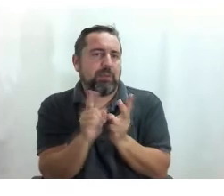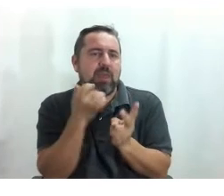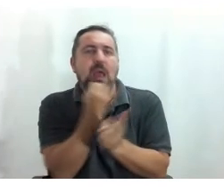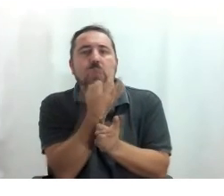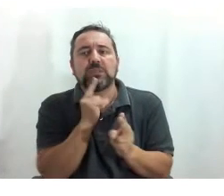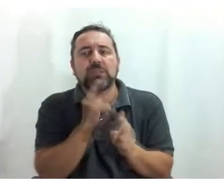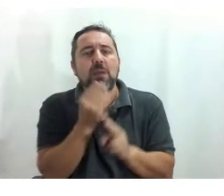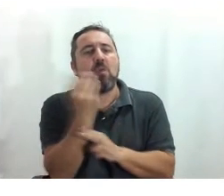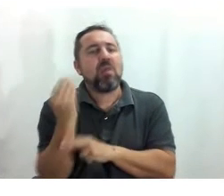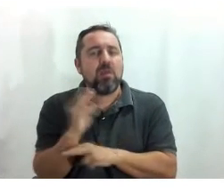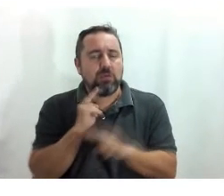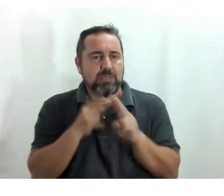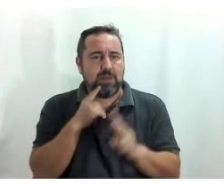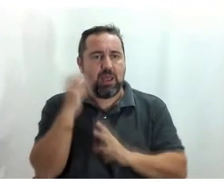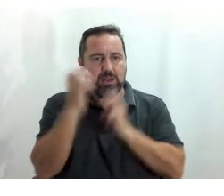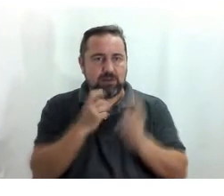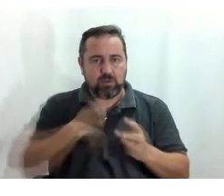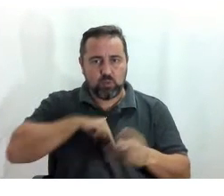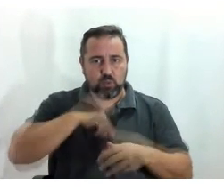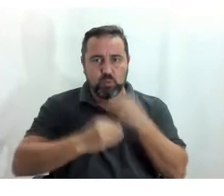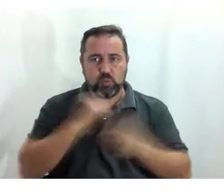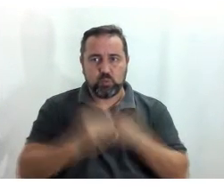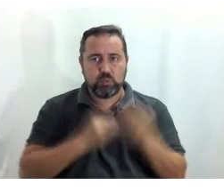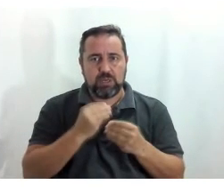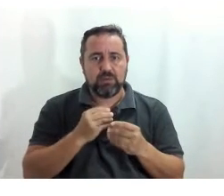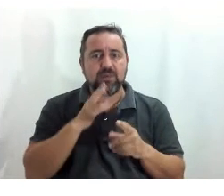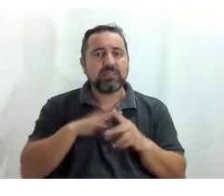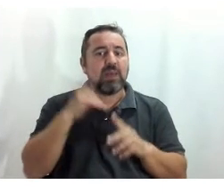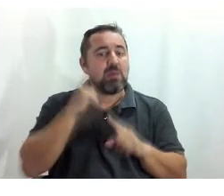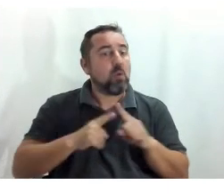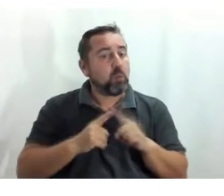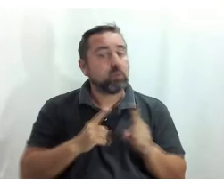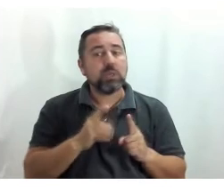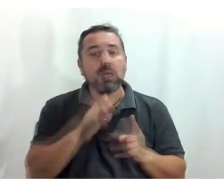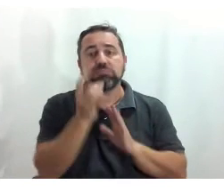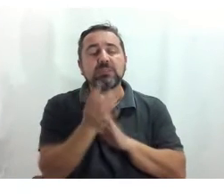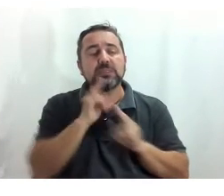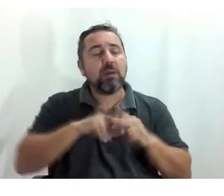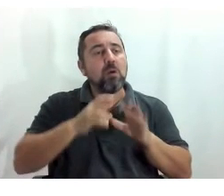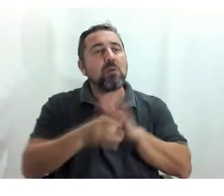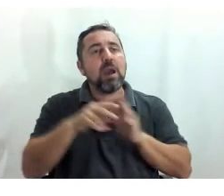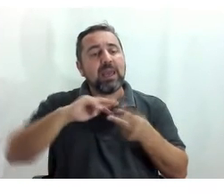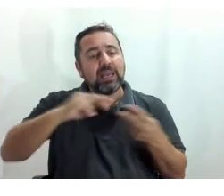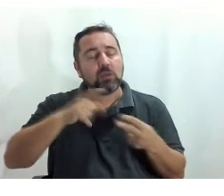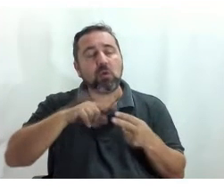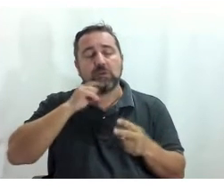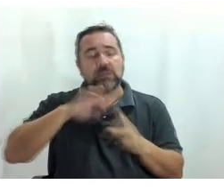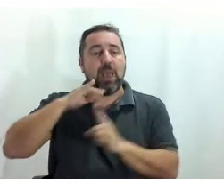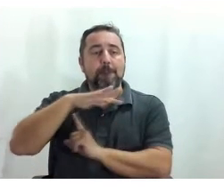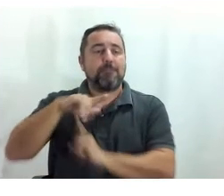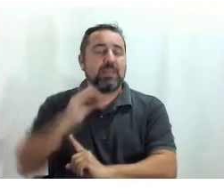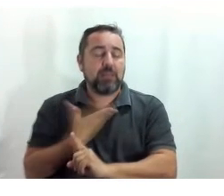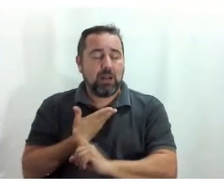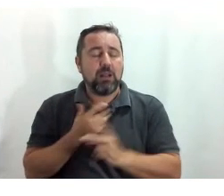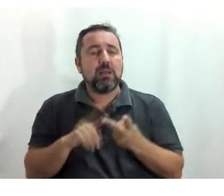los modelos animales que utilizamos en esta investigación en hipoacusia, tanto de origen genético como ambiental. Y por último, y muy